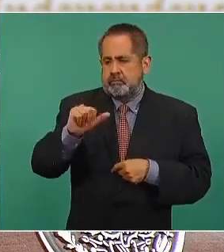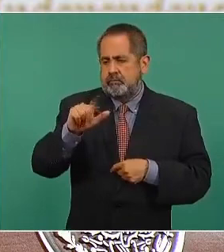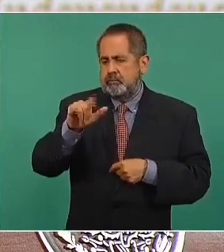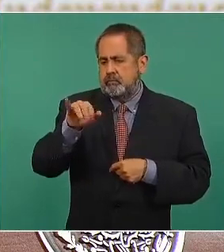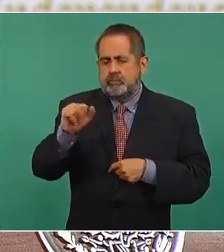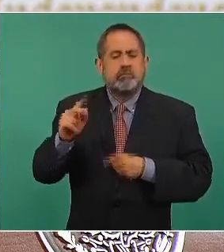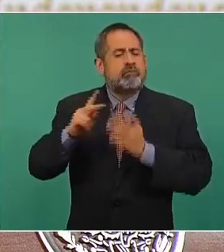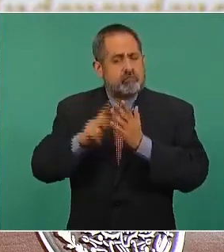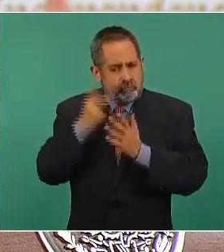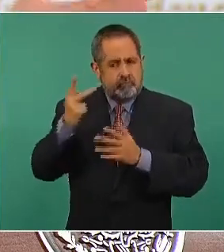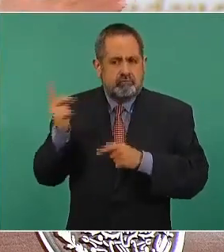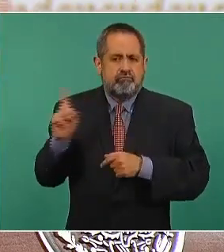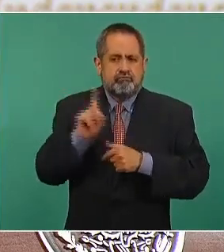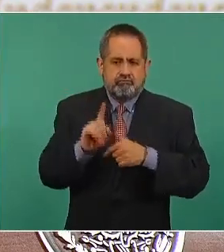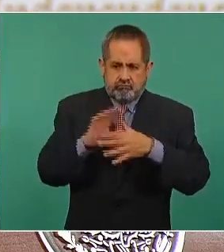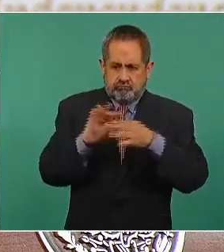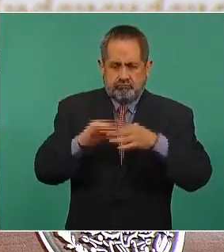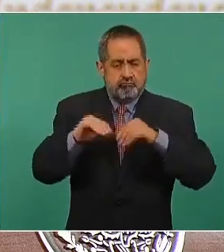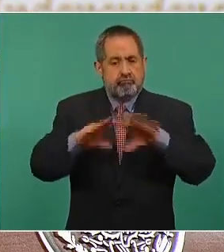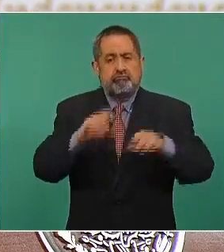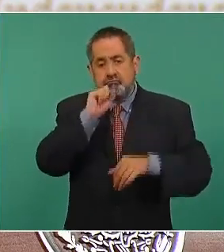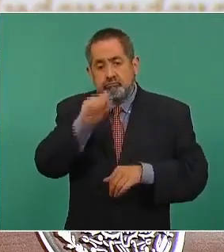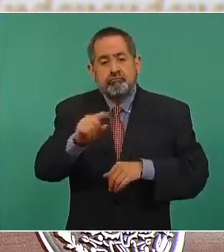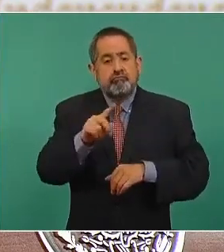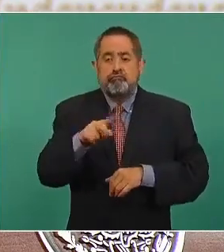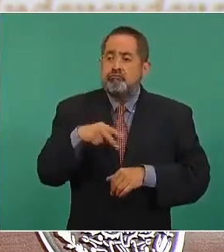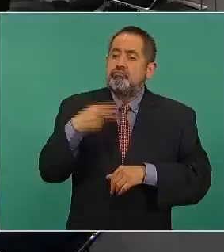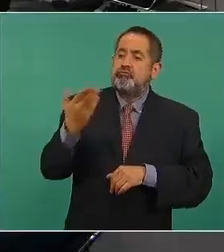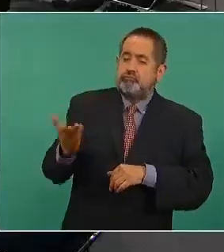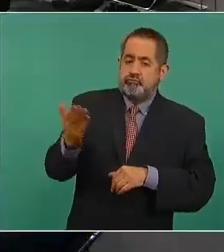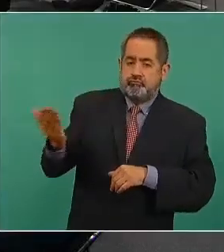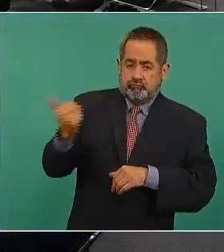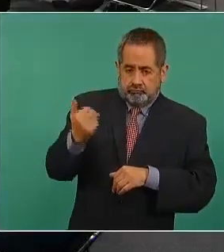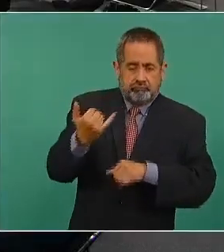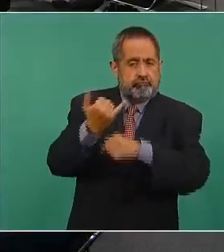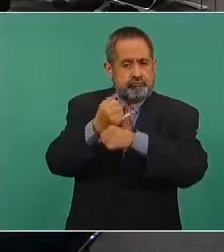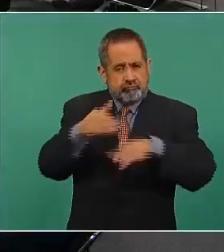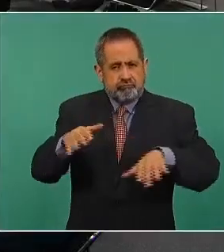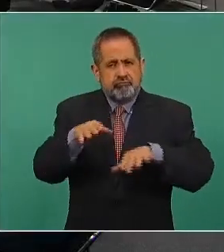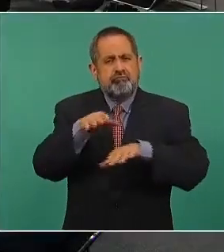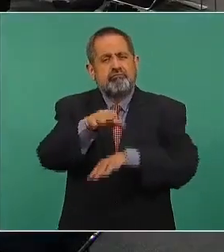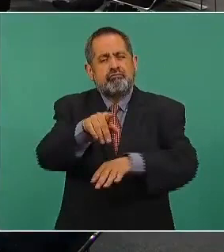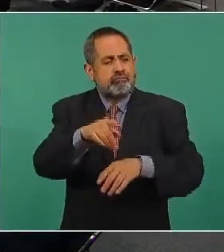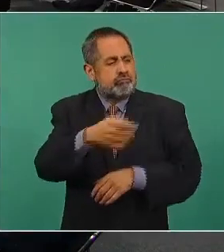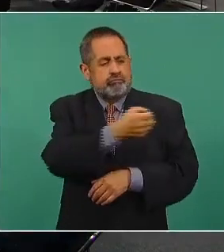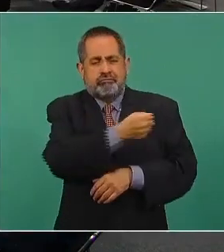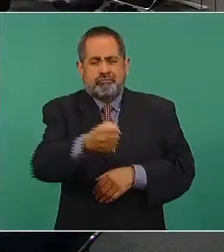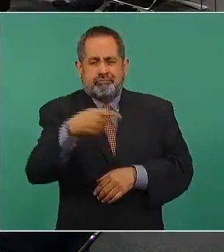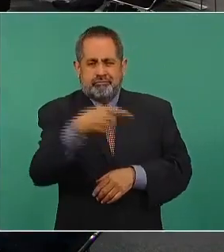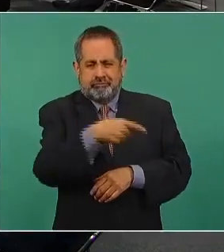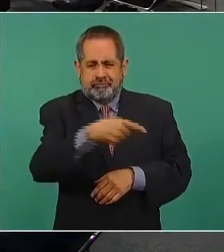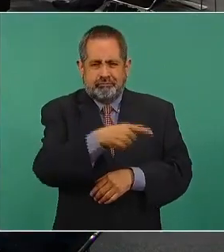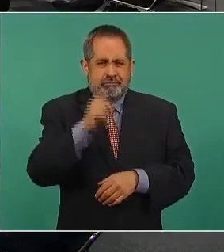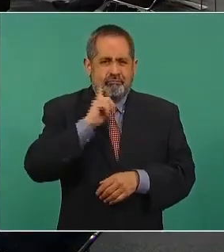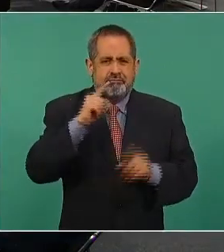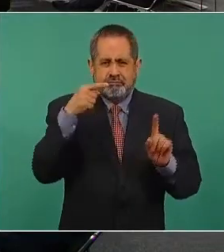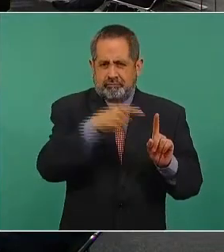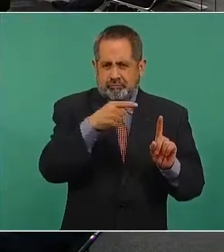nosotros y le vamos a pedir también que informe sobre este nombramiento de